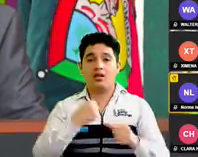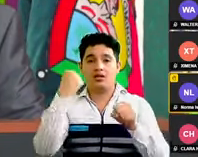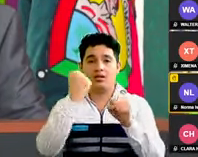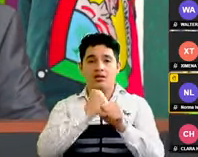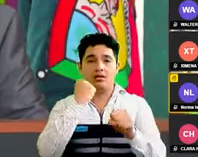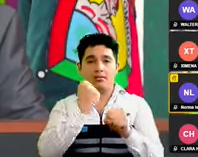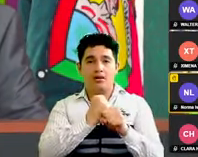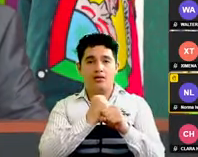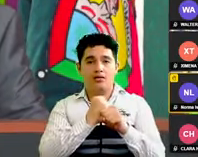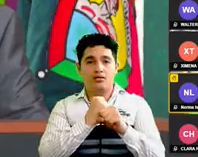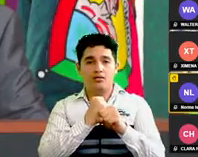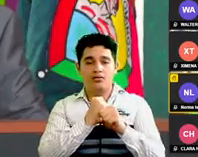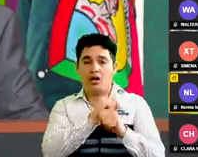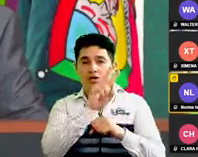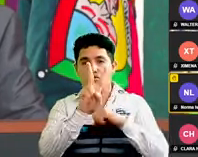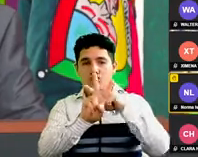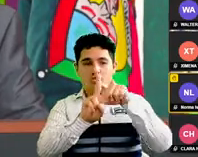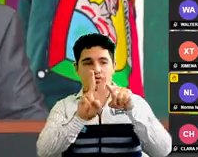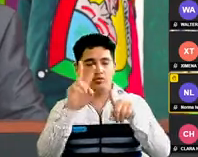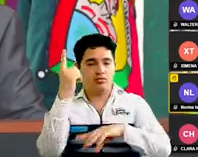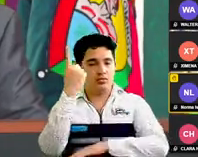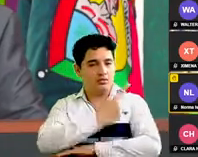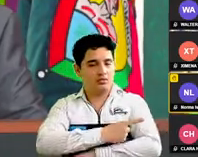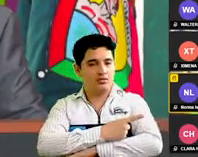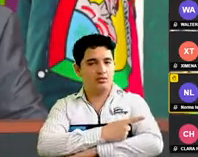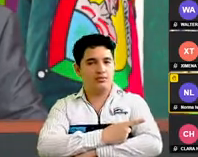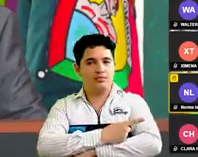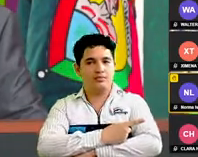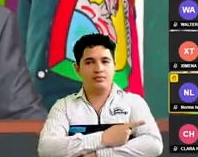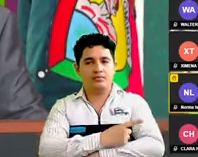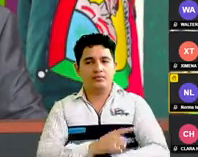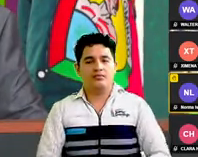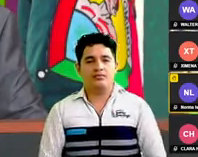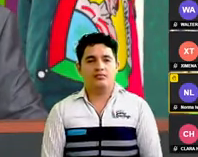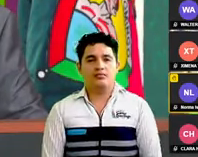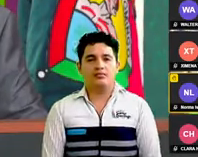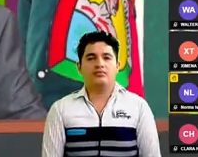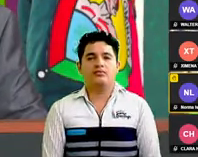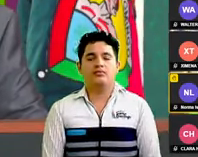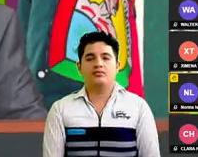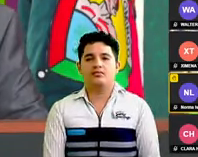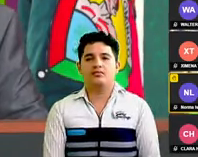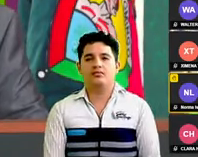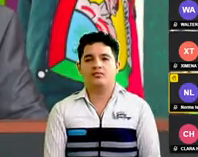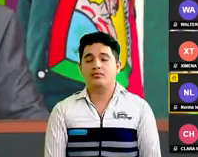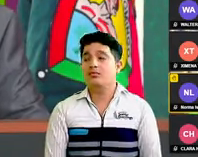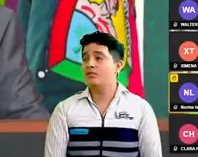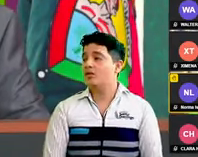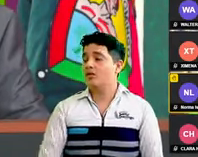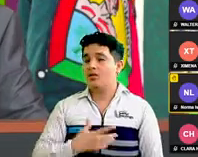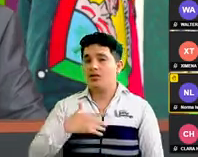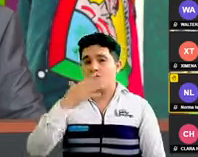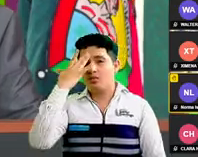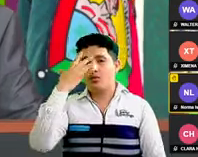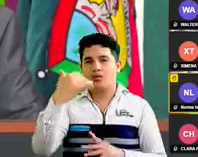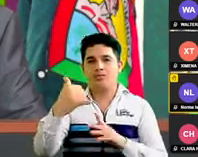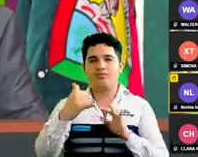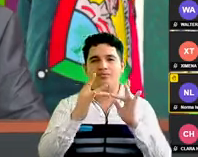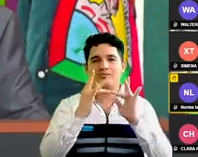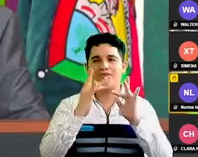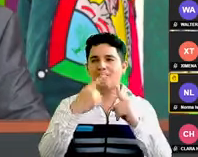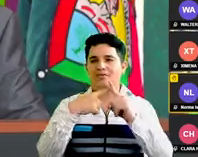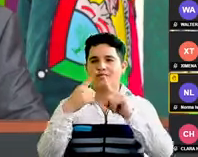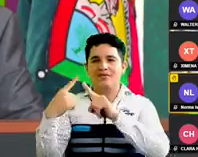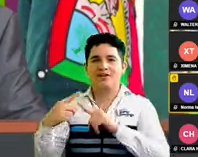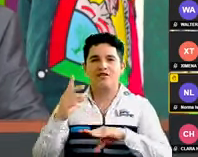para posesionar el nombre de Santo Domingo en el contexto nacional, porque me llamaron de todas las